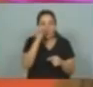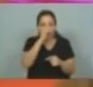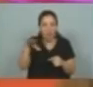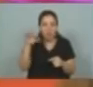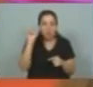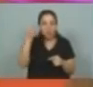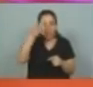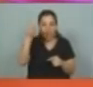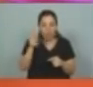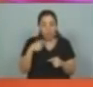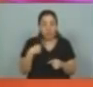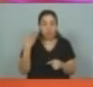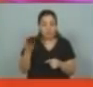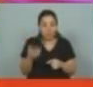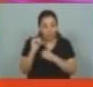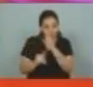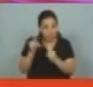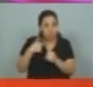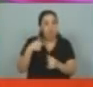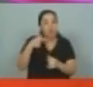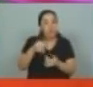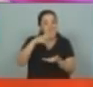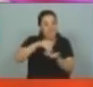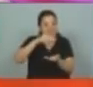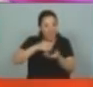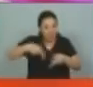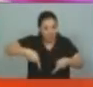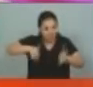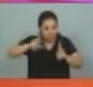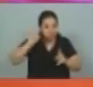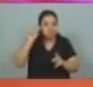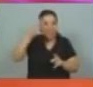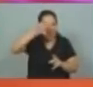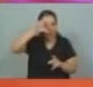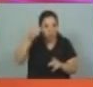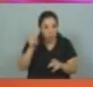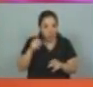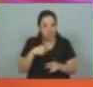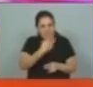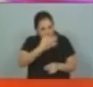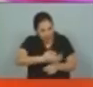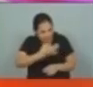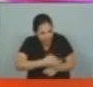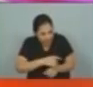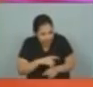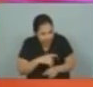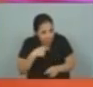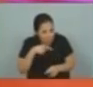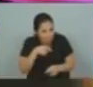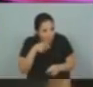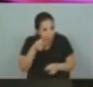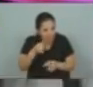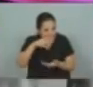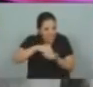En realidad compramos un terreno en la luna. Está hasta los huevos. ¿En la luna de verdad? Sí. ¿Compraste un terreno en la luna? Sí.